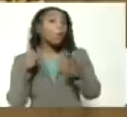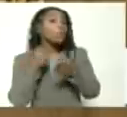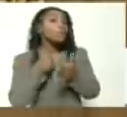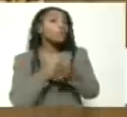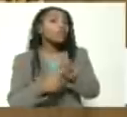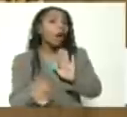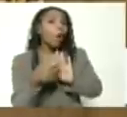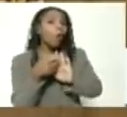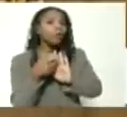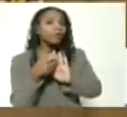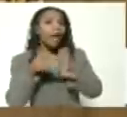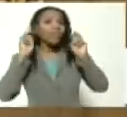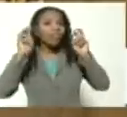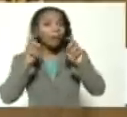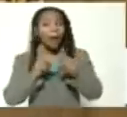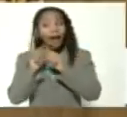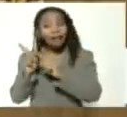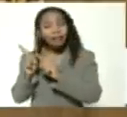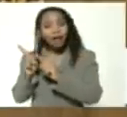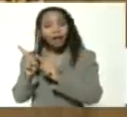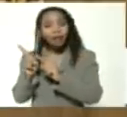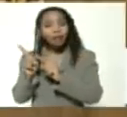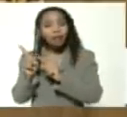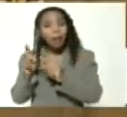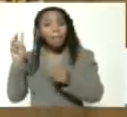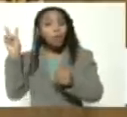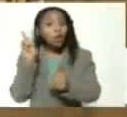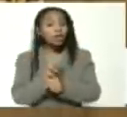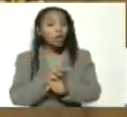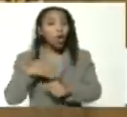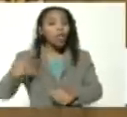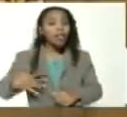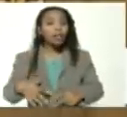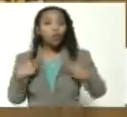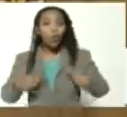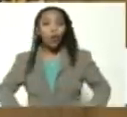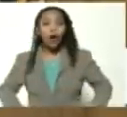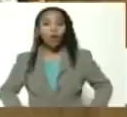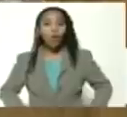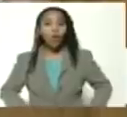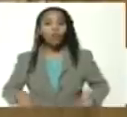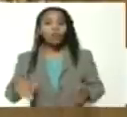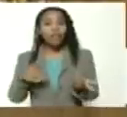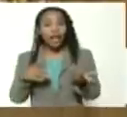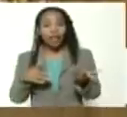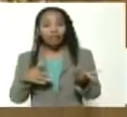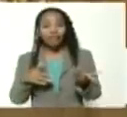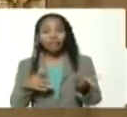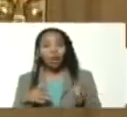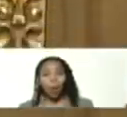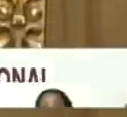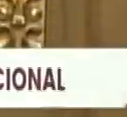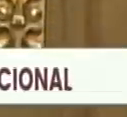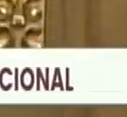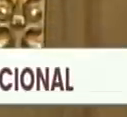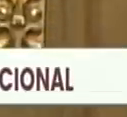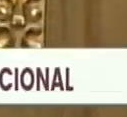contra temas como este, violaciones a derechos humanos, delincuencia organizada,